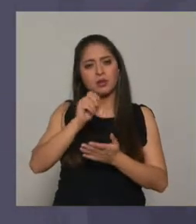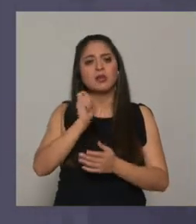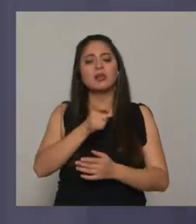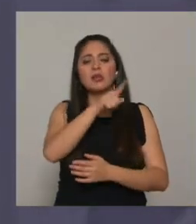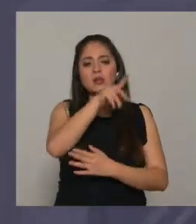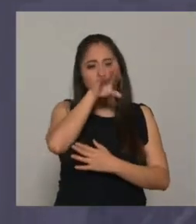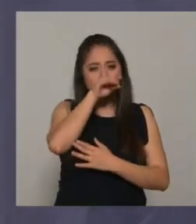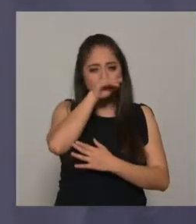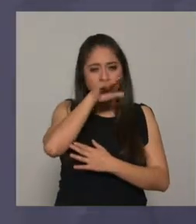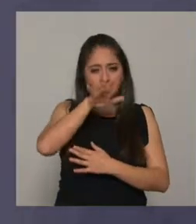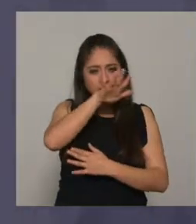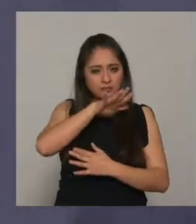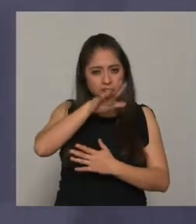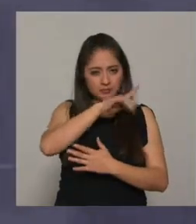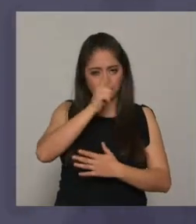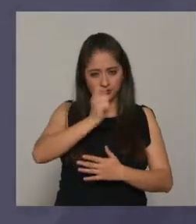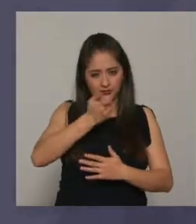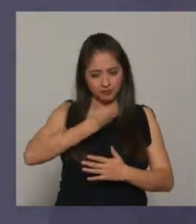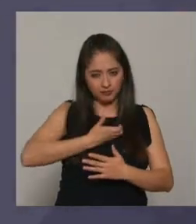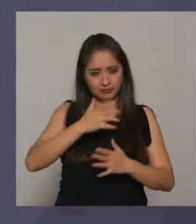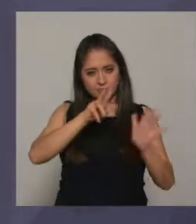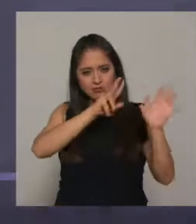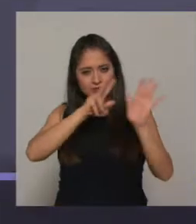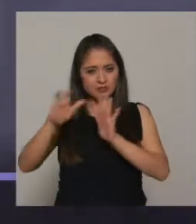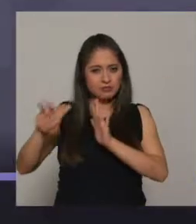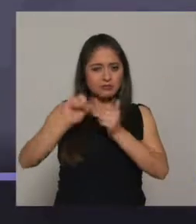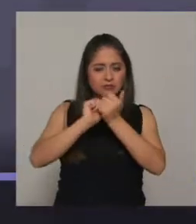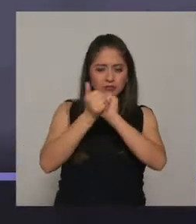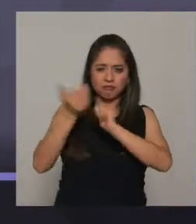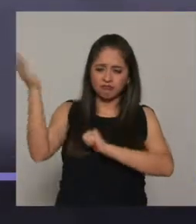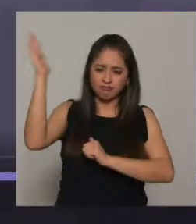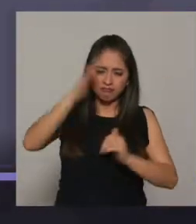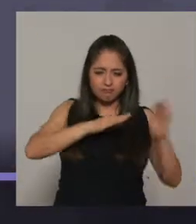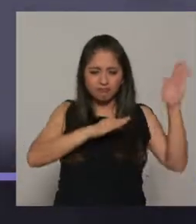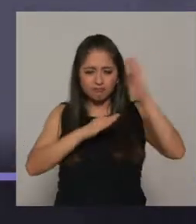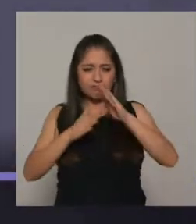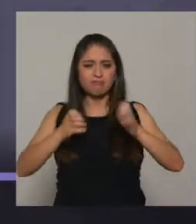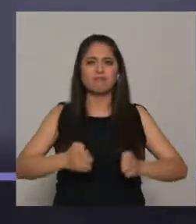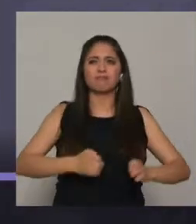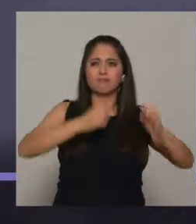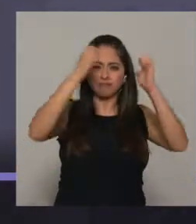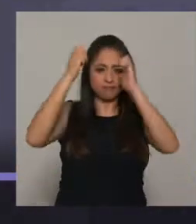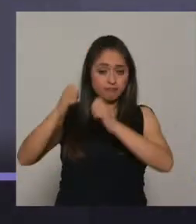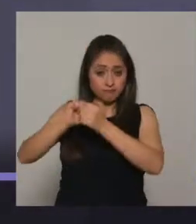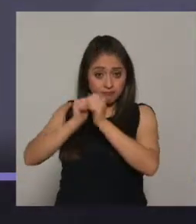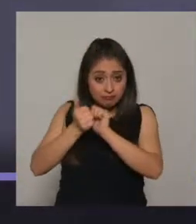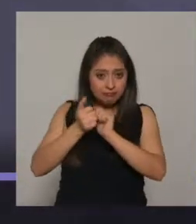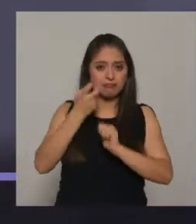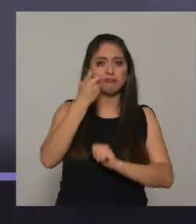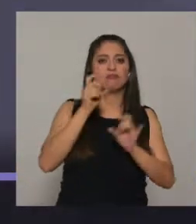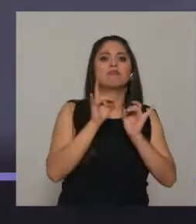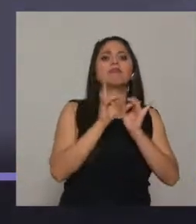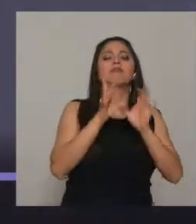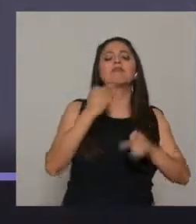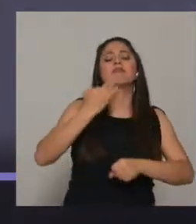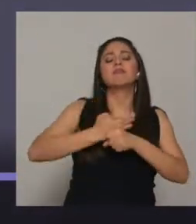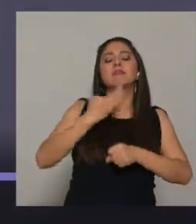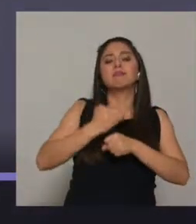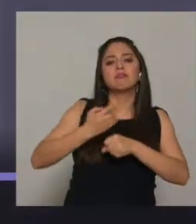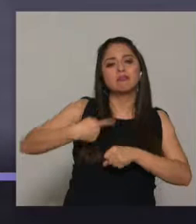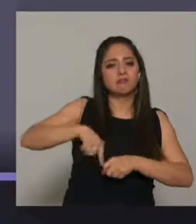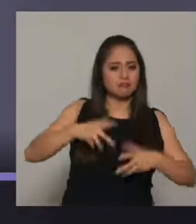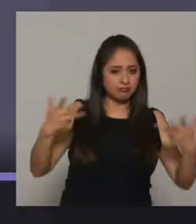allí en la zona centro, que se vinieron abajo más de 800 libros, con todo y anaqueles. Apenas está terminando la